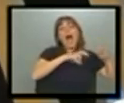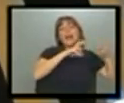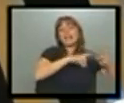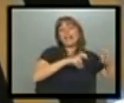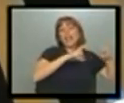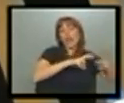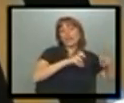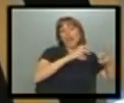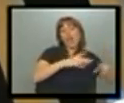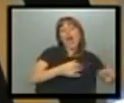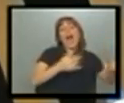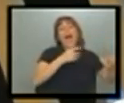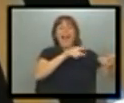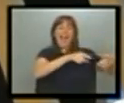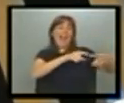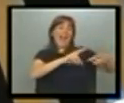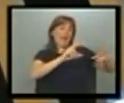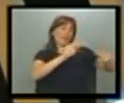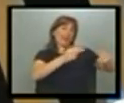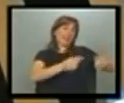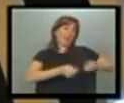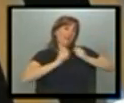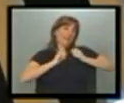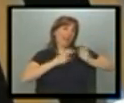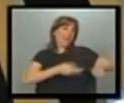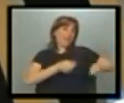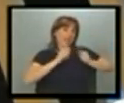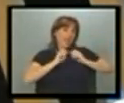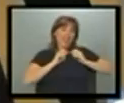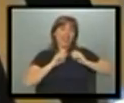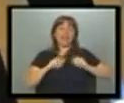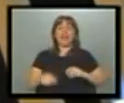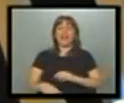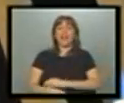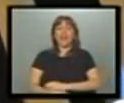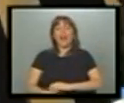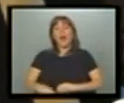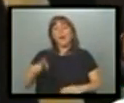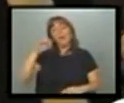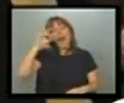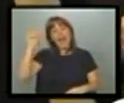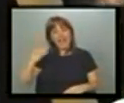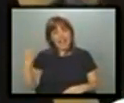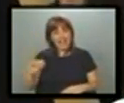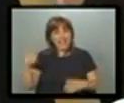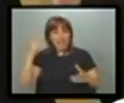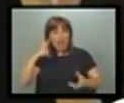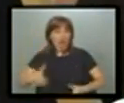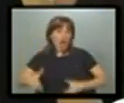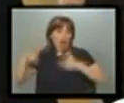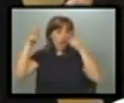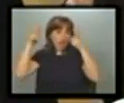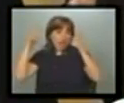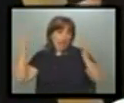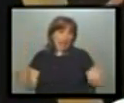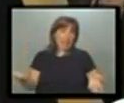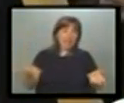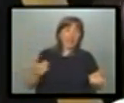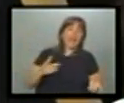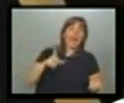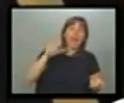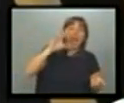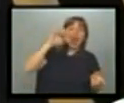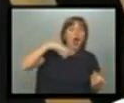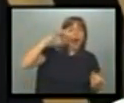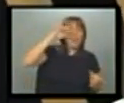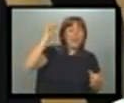plata. En el caso de Lázaro Báez, eran hoteles. En el caso de Cristóbal López, propiedades. Lo que ahora